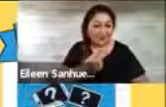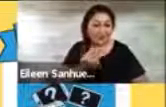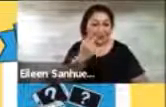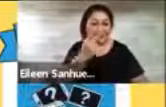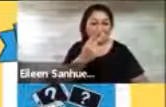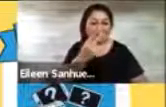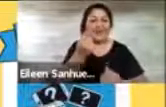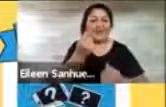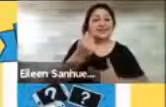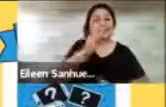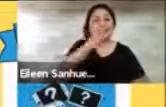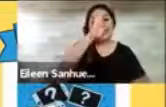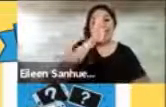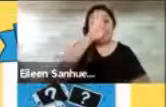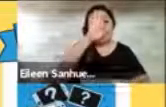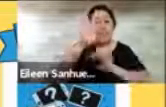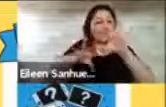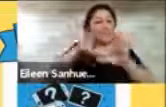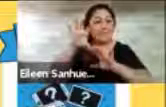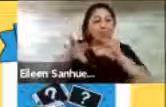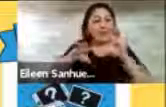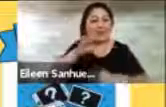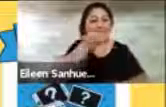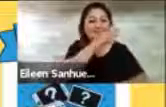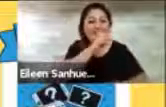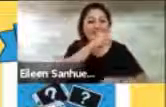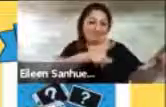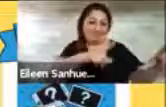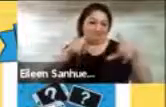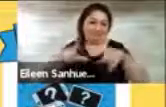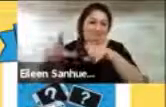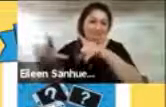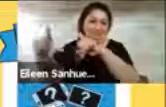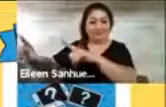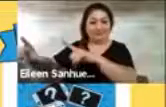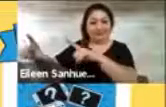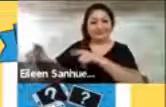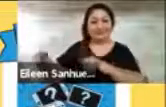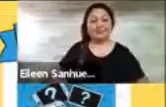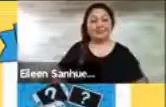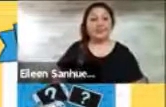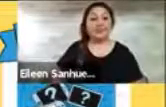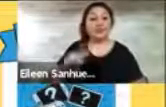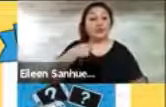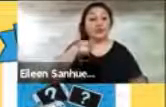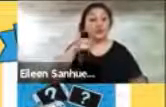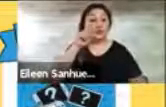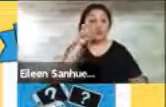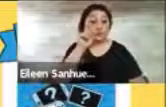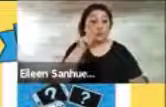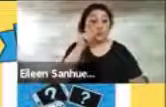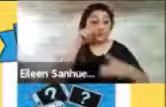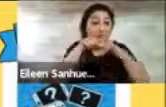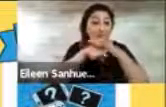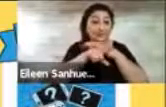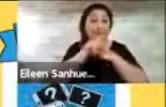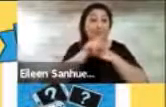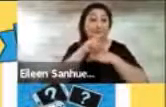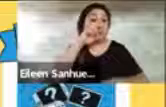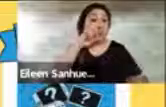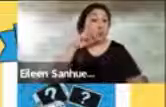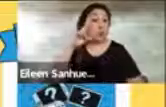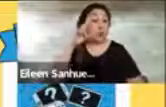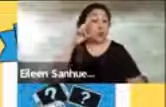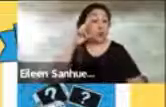área, del área de astronomía y así, etc. Y bueno, si nos metemos por ejemplo a, me parece que es esta de acá,